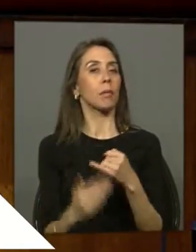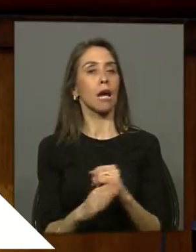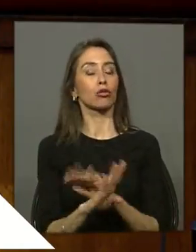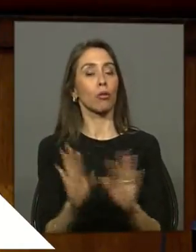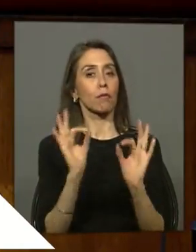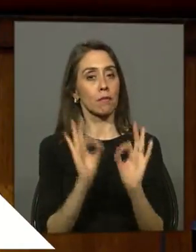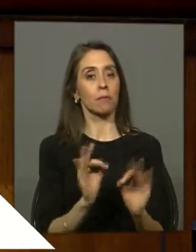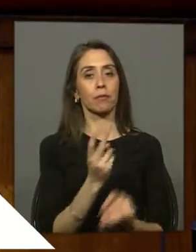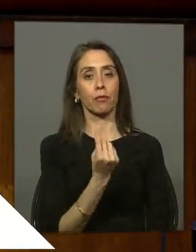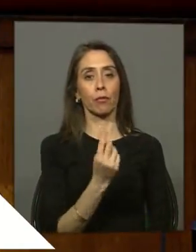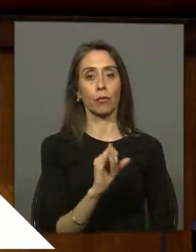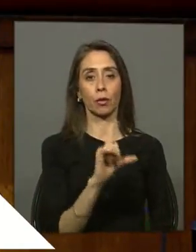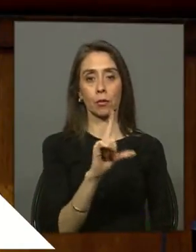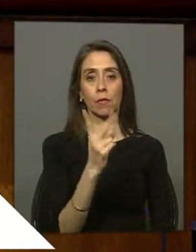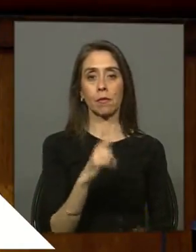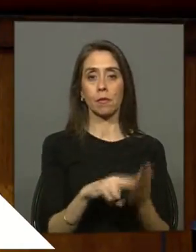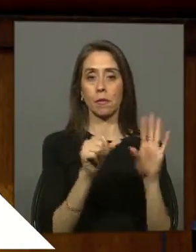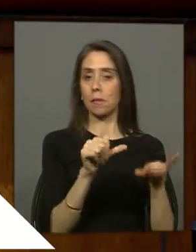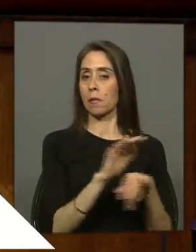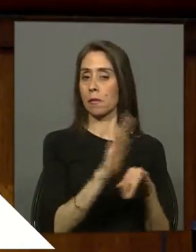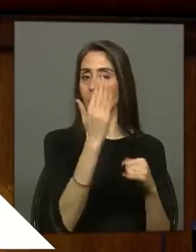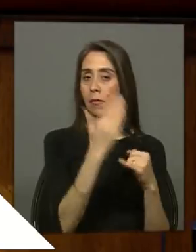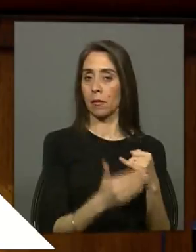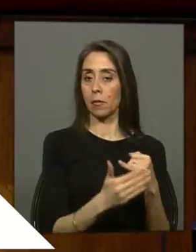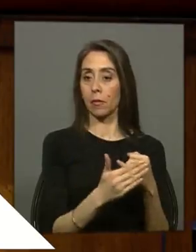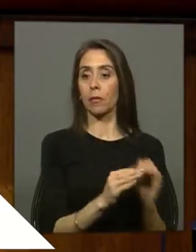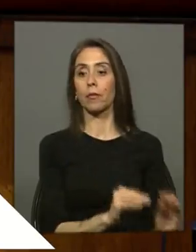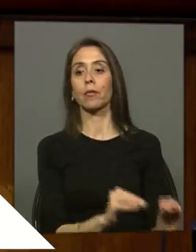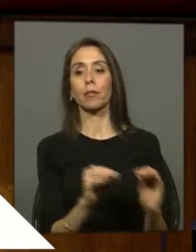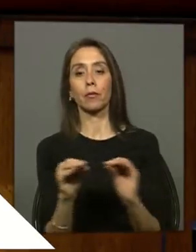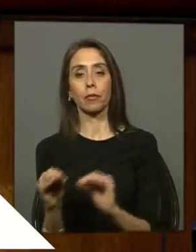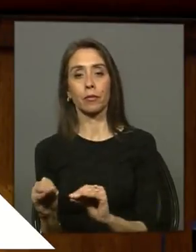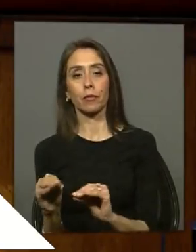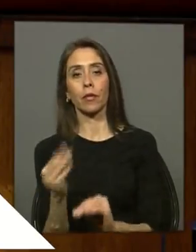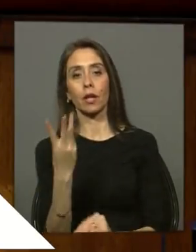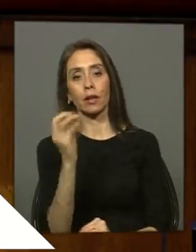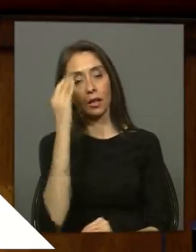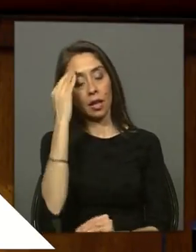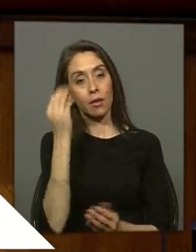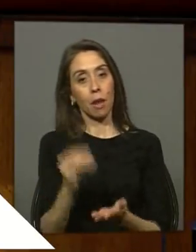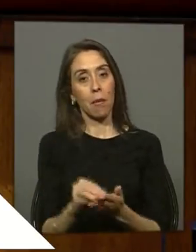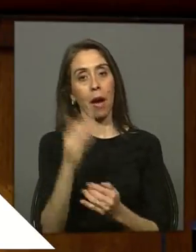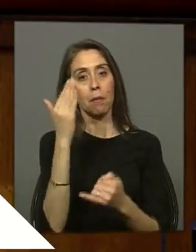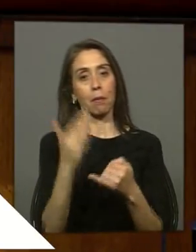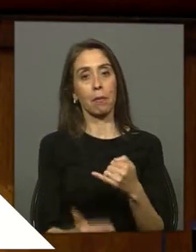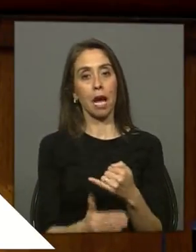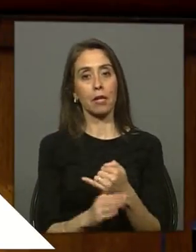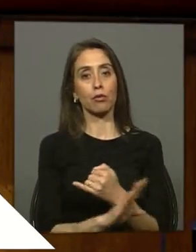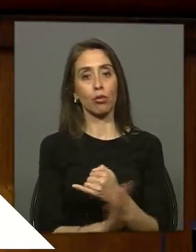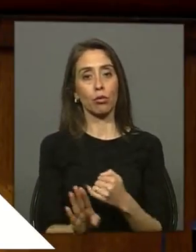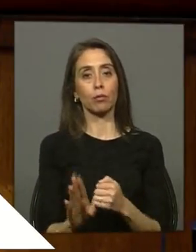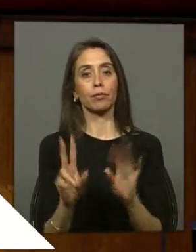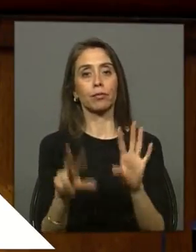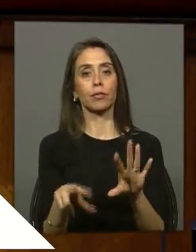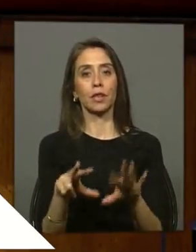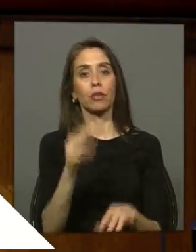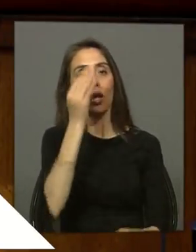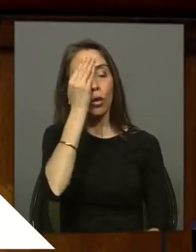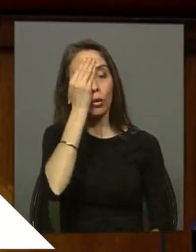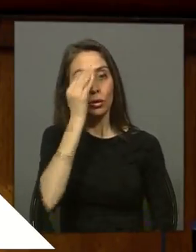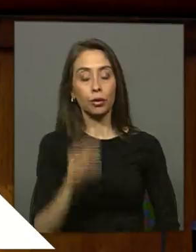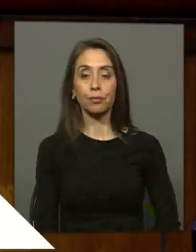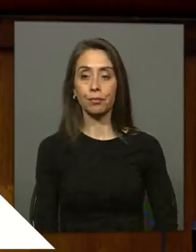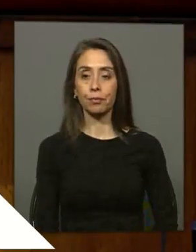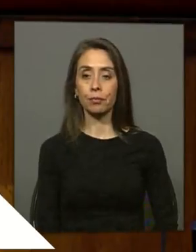originalmente el 12 de julio de 2016 pero fue prorrogado por la sala por 30 días venciendo el plazo final el 18 de agosto